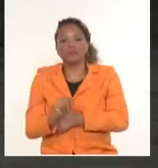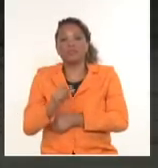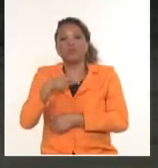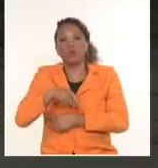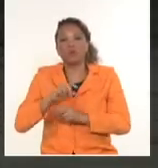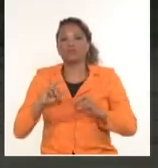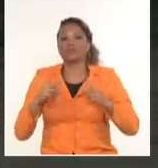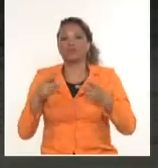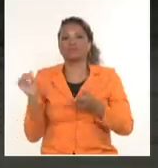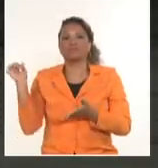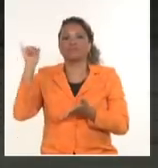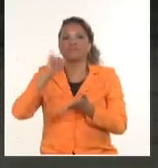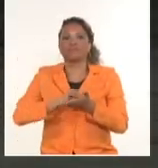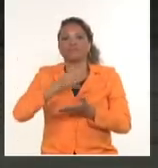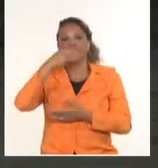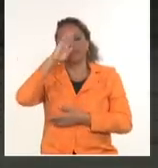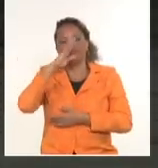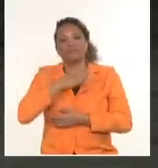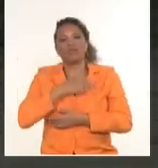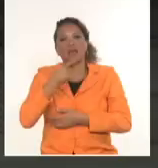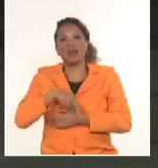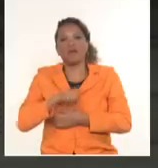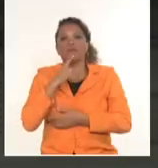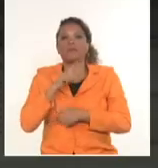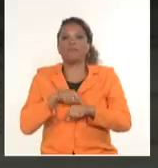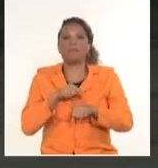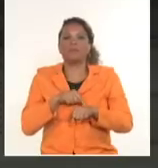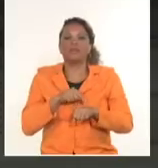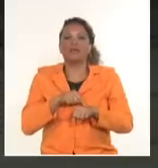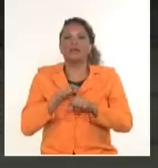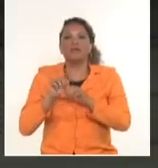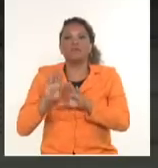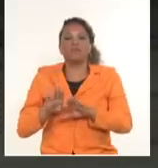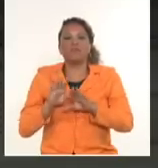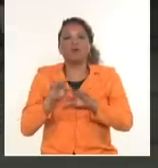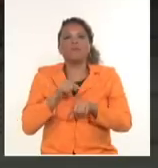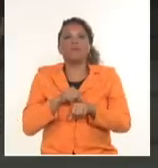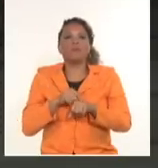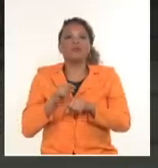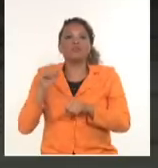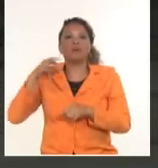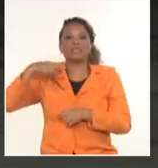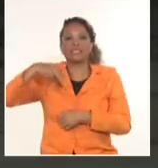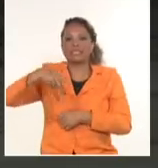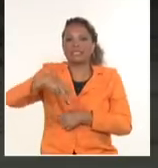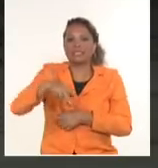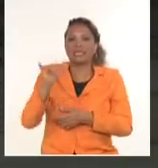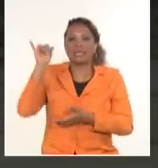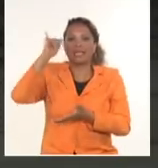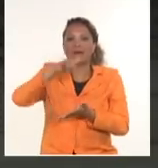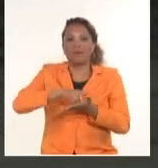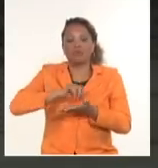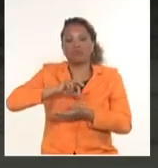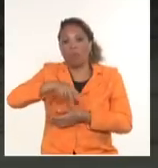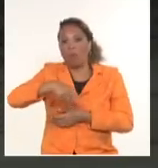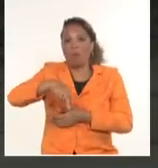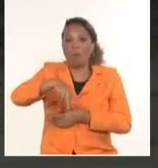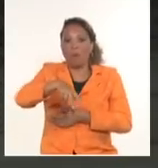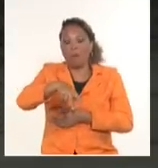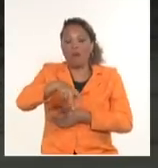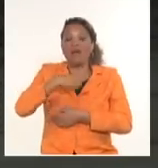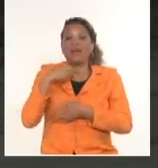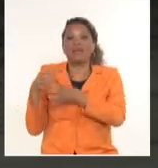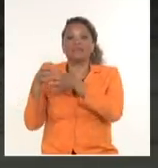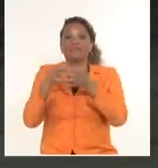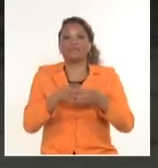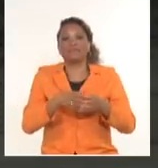regresa a nuestro país. Estamos esperando un momento en que comiencen a descender por las escalerillas del avión, pues esta delegación